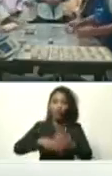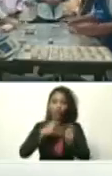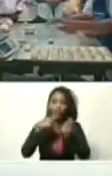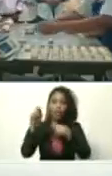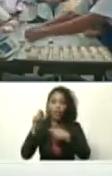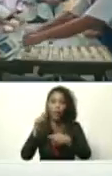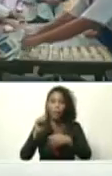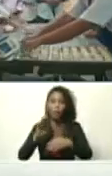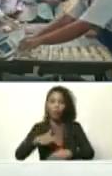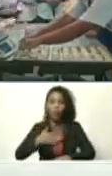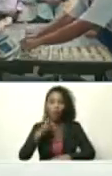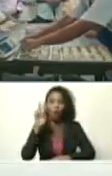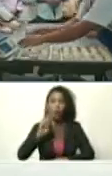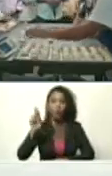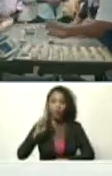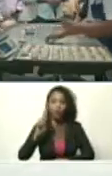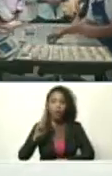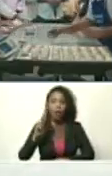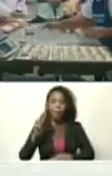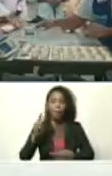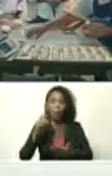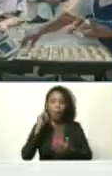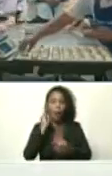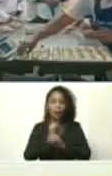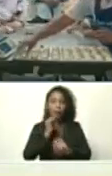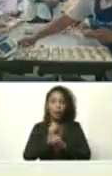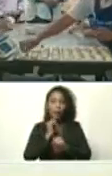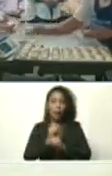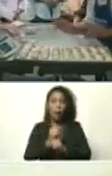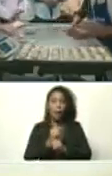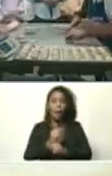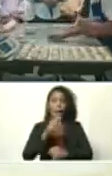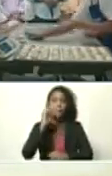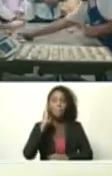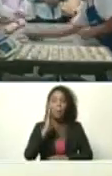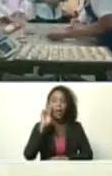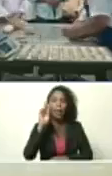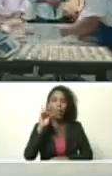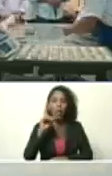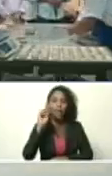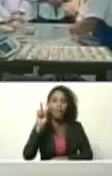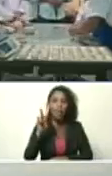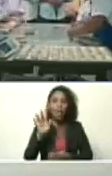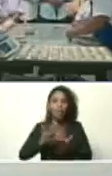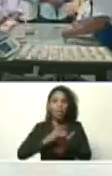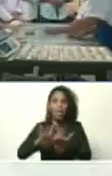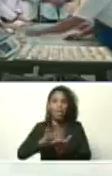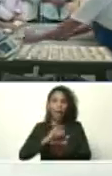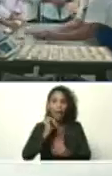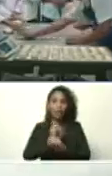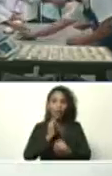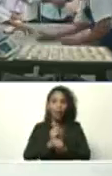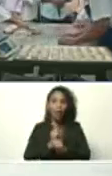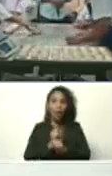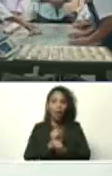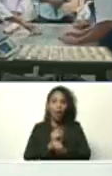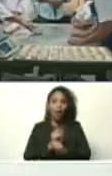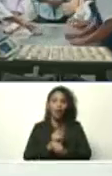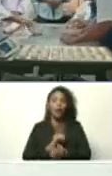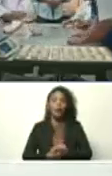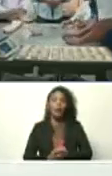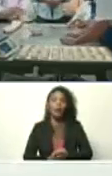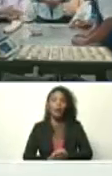utilizar. Pueden utilizar también por la página del BDB Digital, BDB en línea. Y como usted lo ha